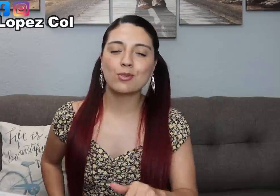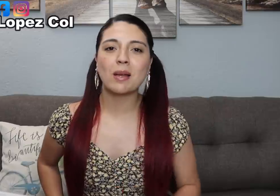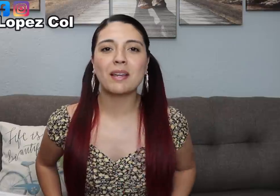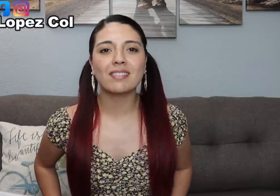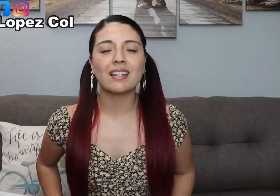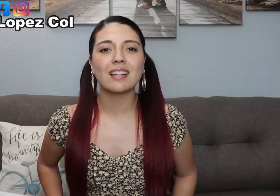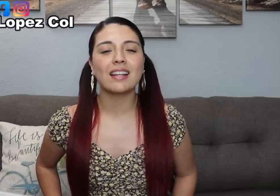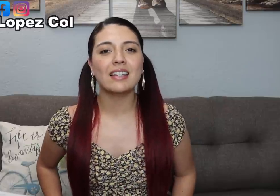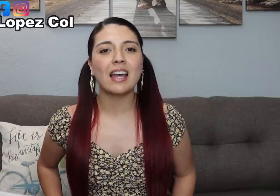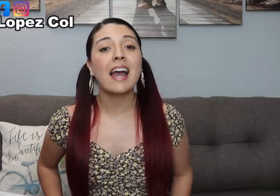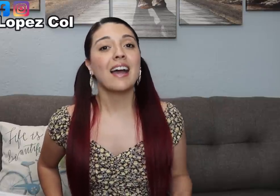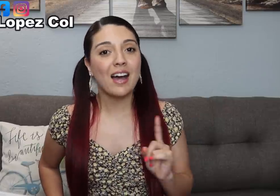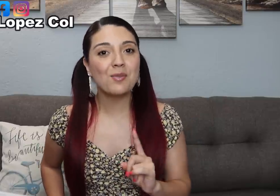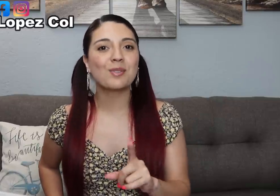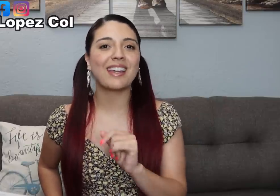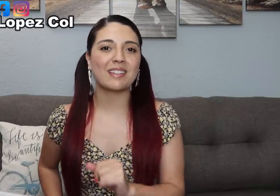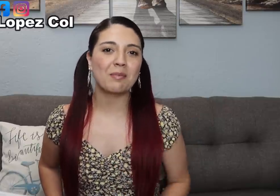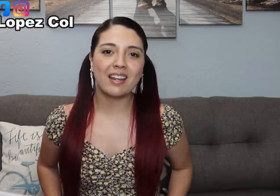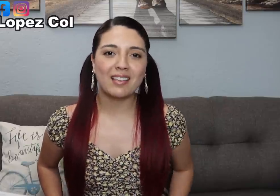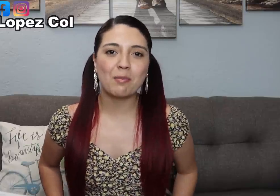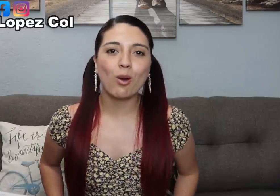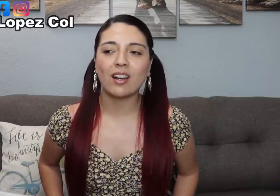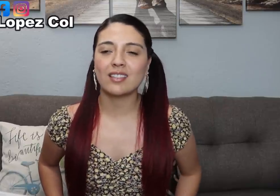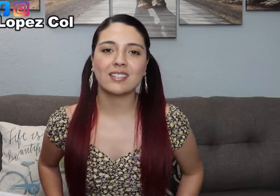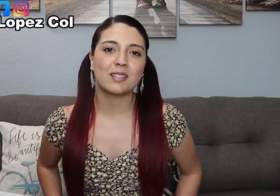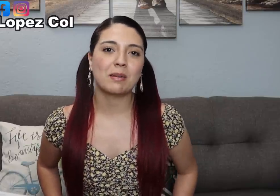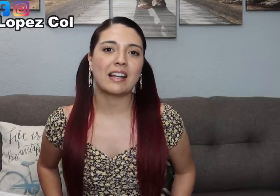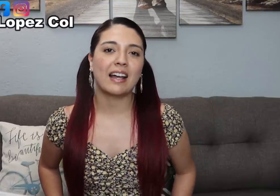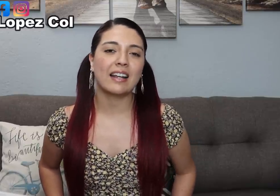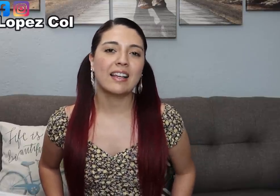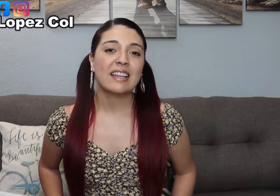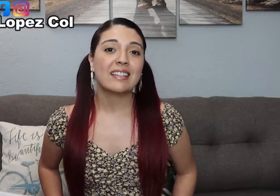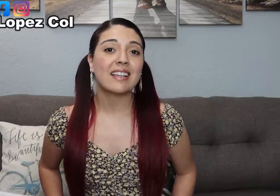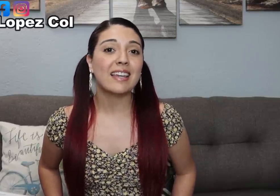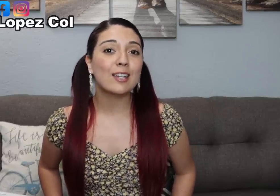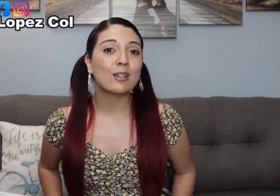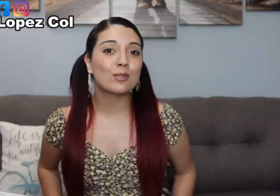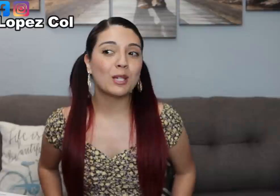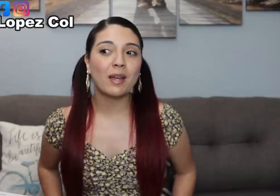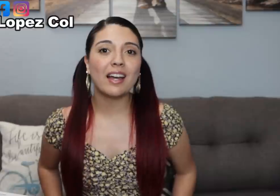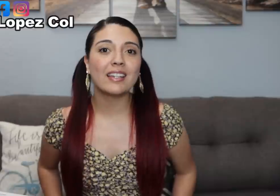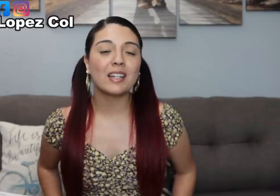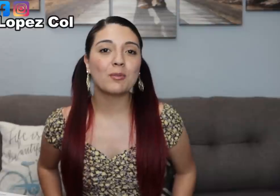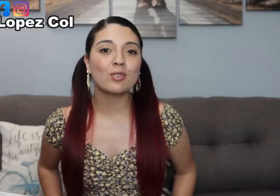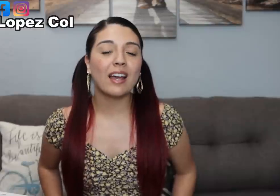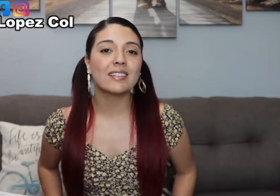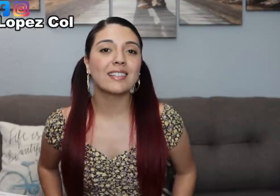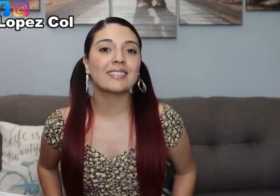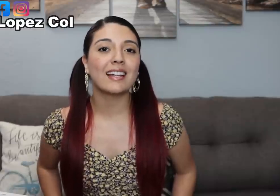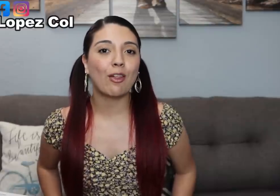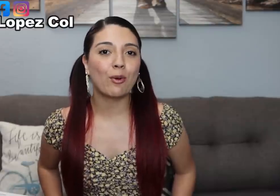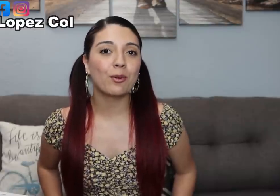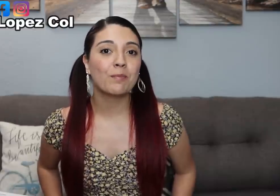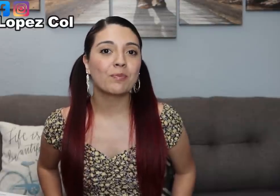ahí justamente en esa línea, aunque también hay demócratas, explica él. Dice, inclusive aquí tenemos a